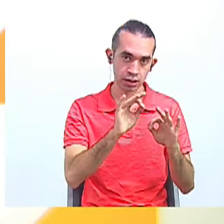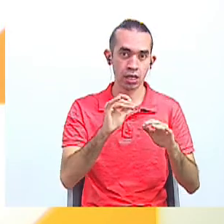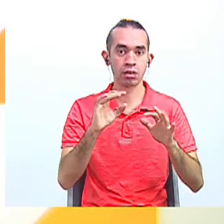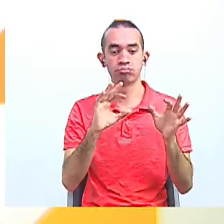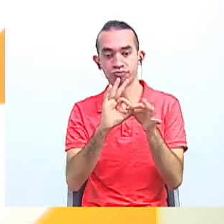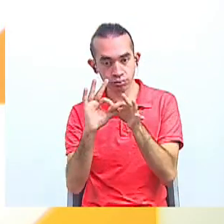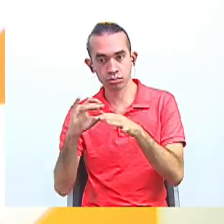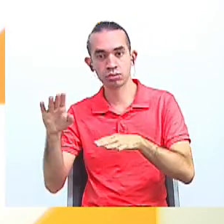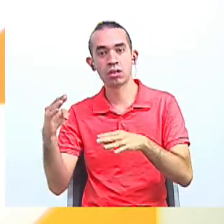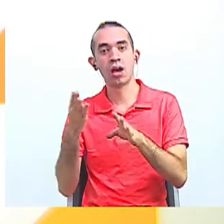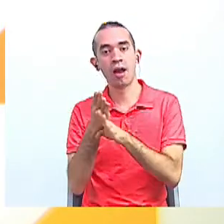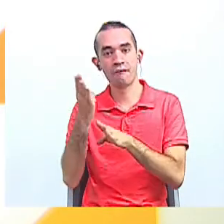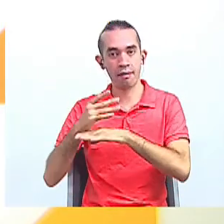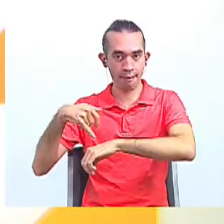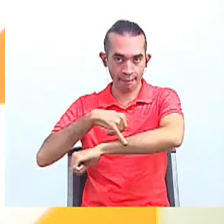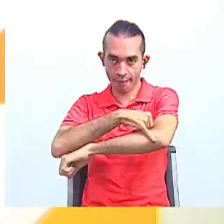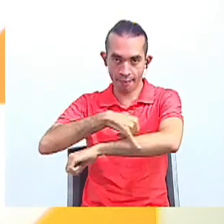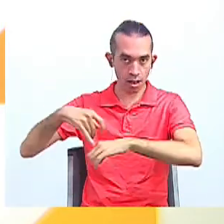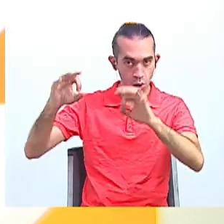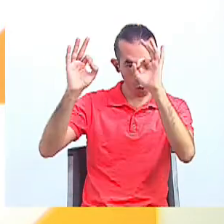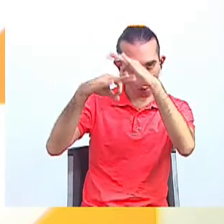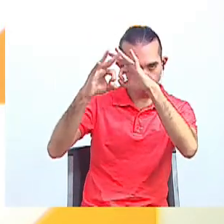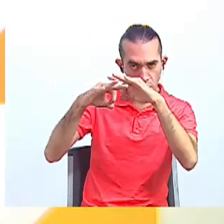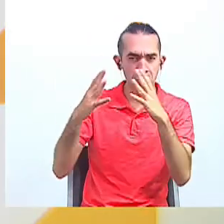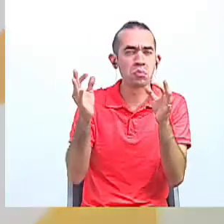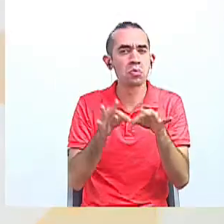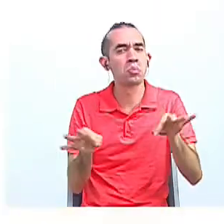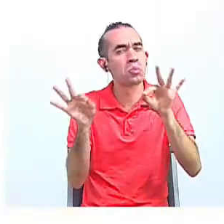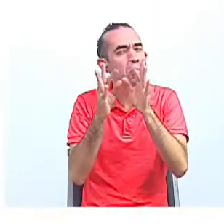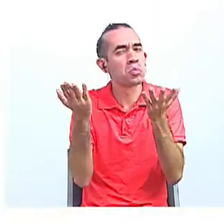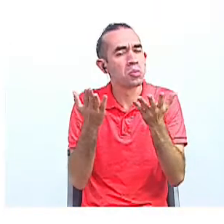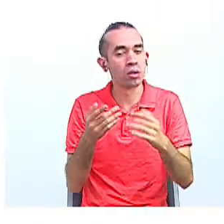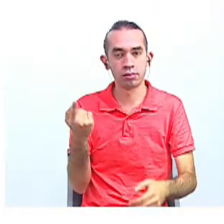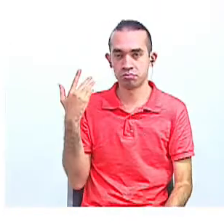de Ingeniería Topográfica. Veamos el video.